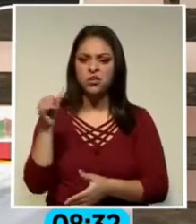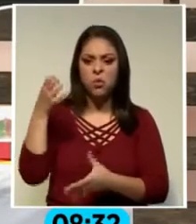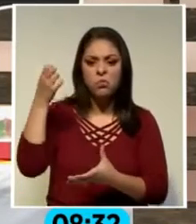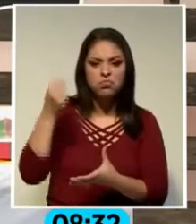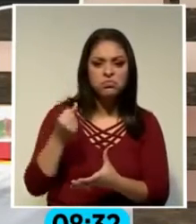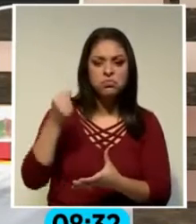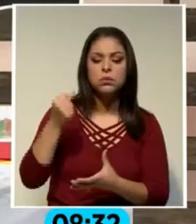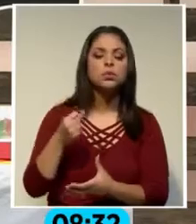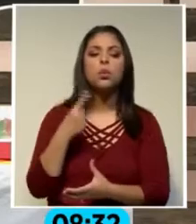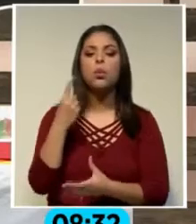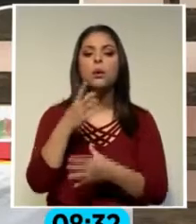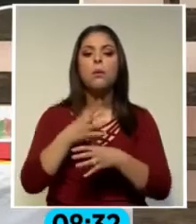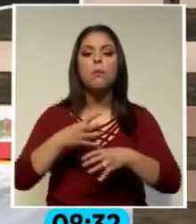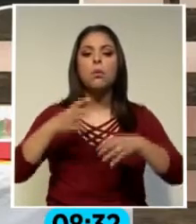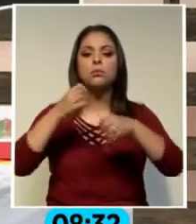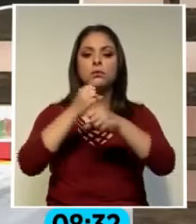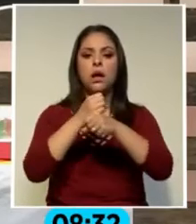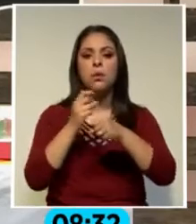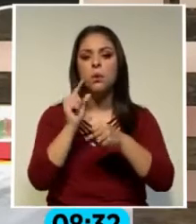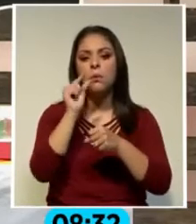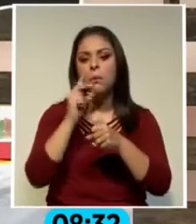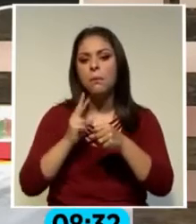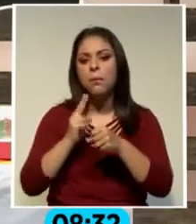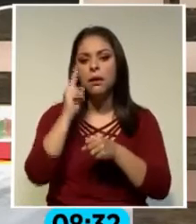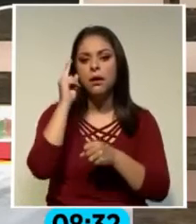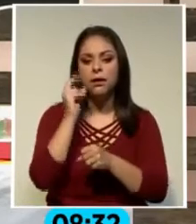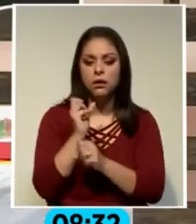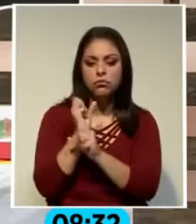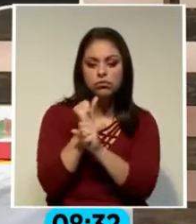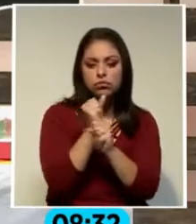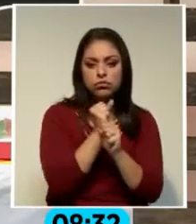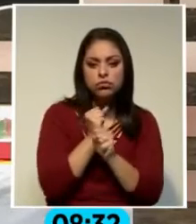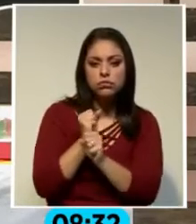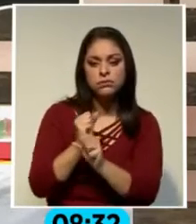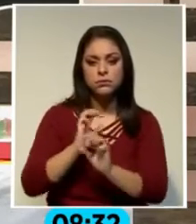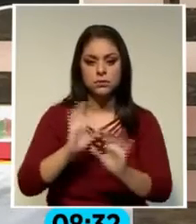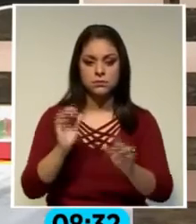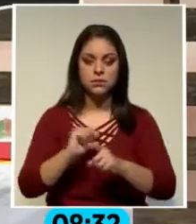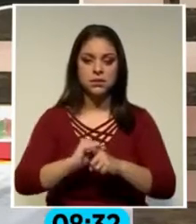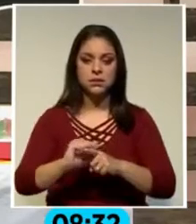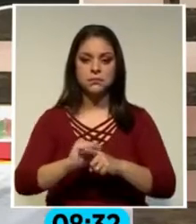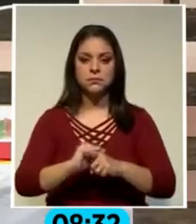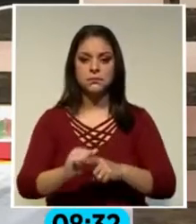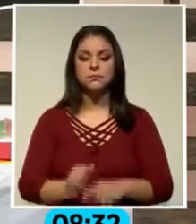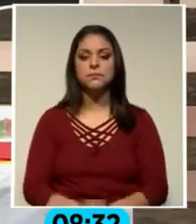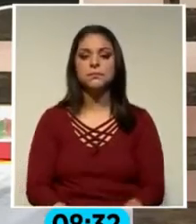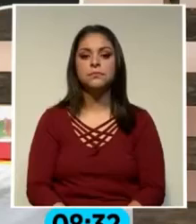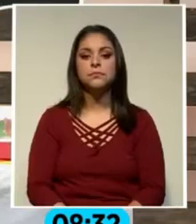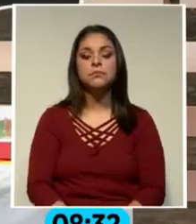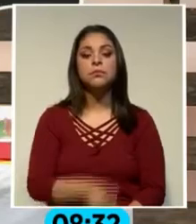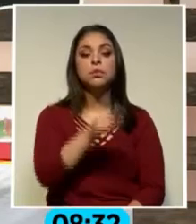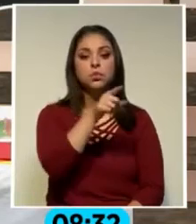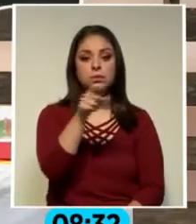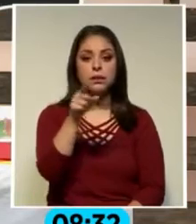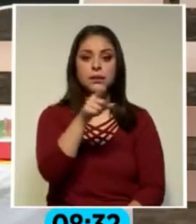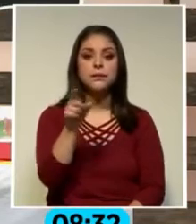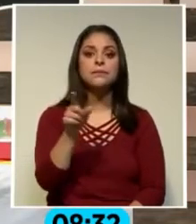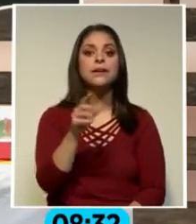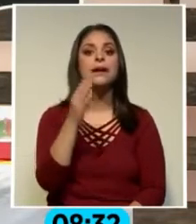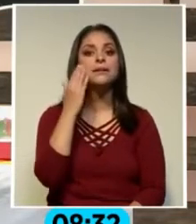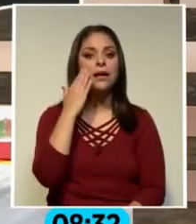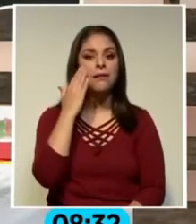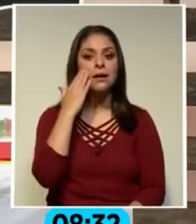un pequeño agujerito y les pueden practicar, ¿verdad? Bueno, niña Gwen, pero resulta que para poder enviar esas galletas, para